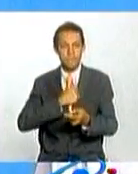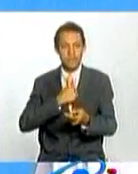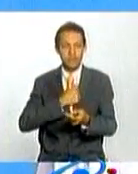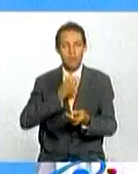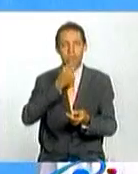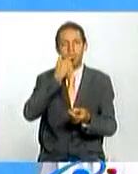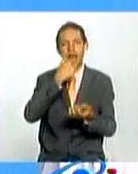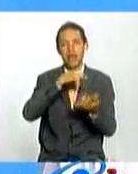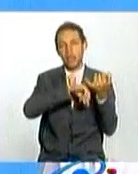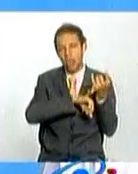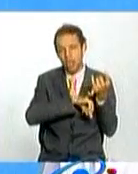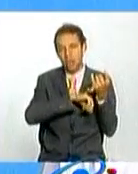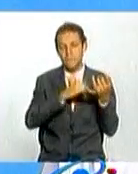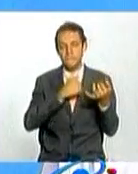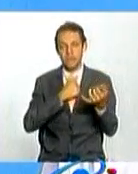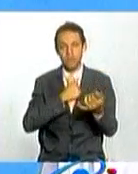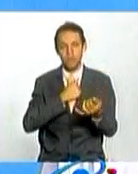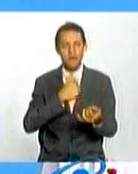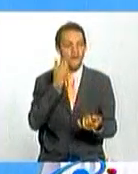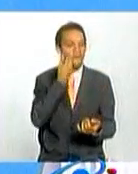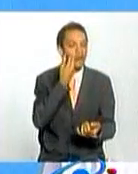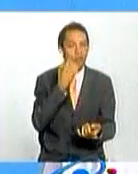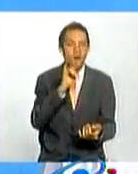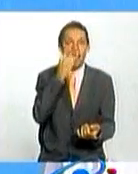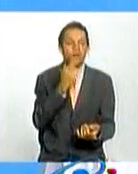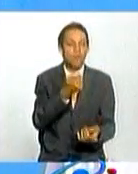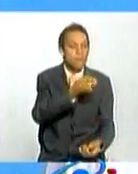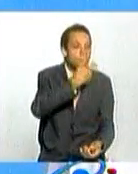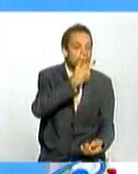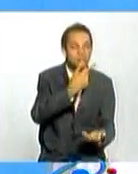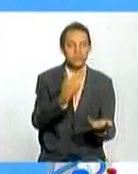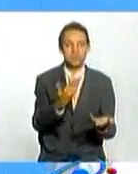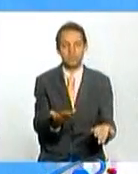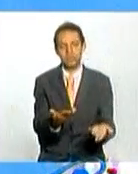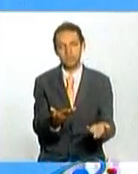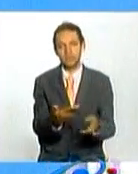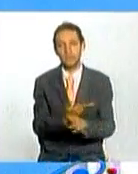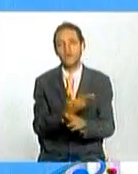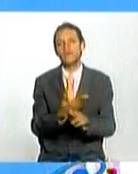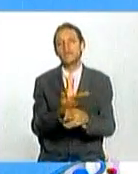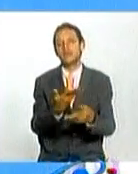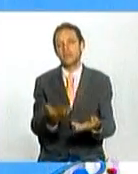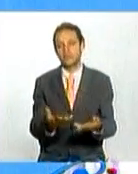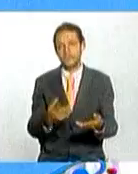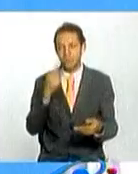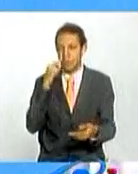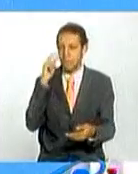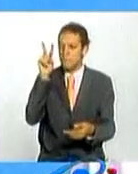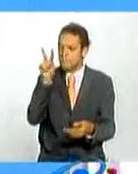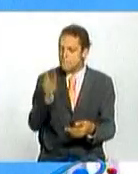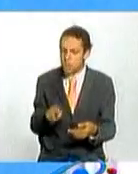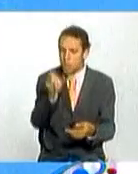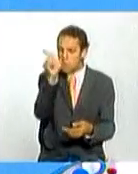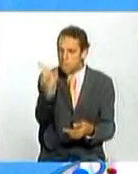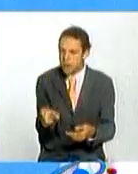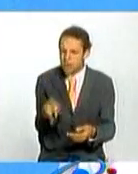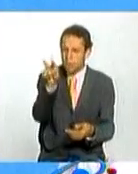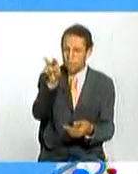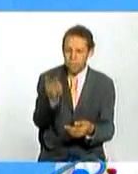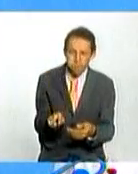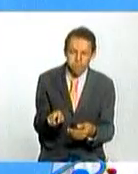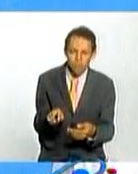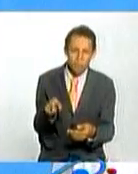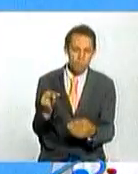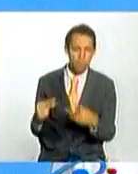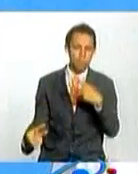automedicación. Y cuando nosotros hablamos de esto, estamos hablando vamos a mirar qué tiene la persona, vamos a ir un poco más